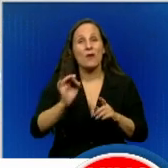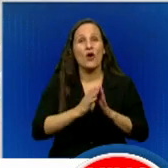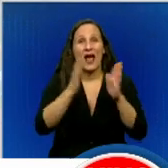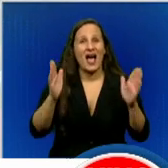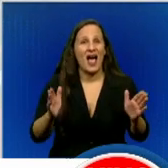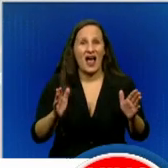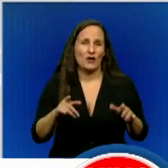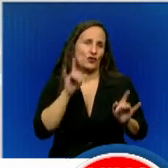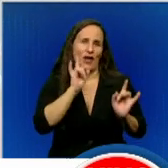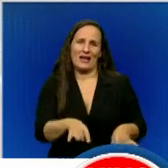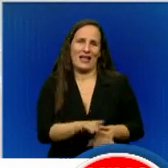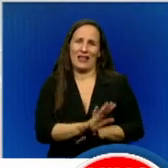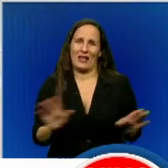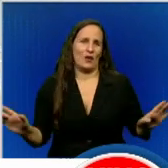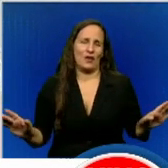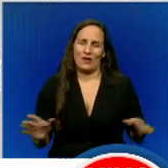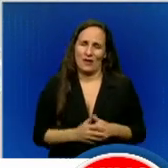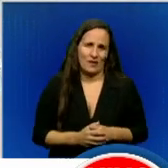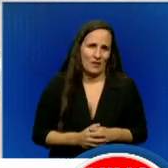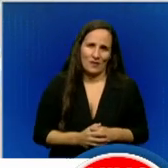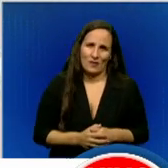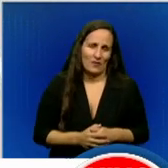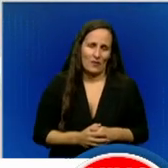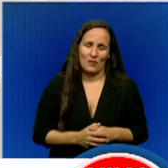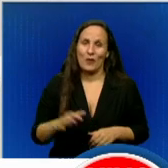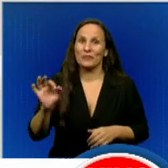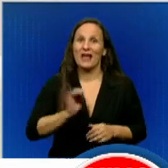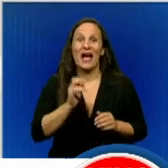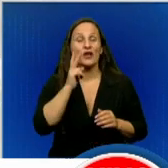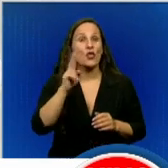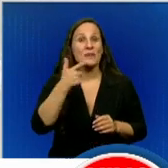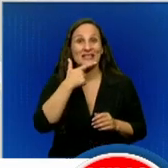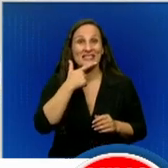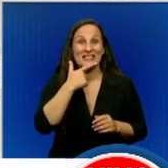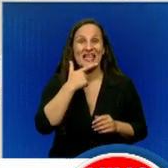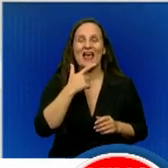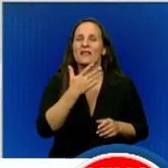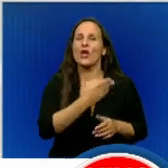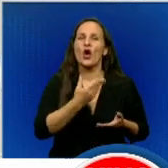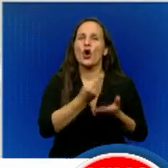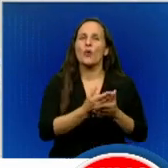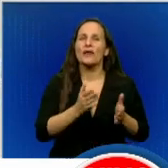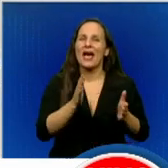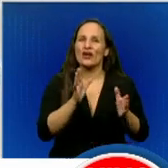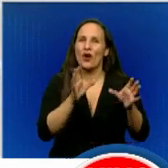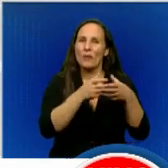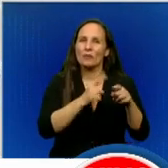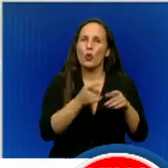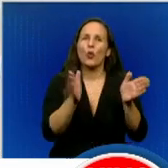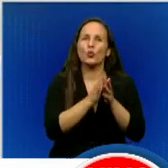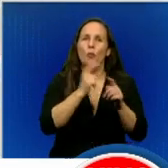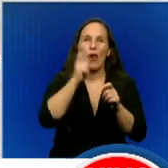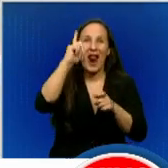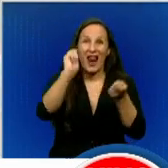es absurdo en el 2017 nuestro gobierno de juntos por el cambio planteamos una reforma tributaria